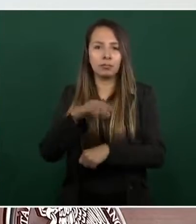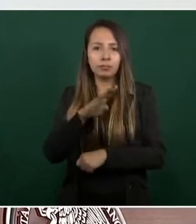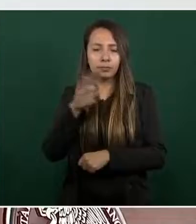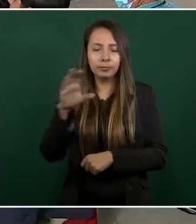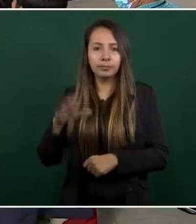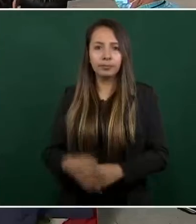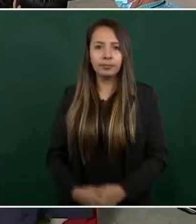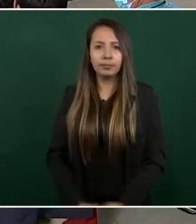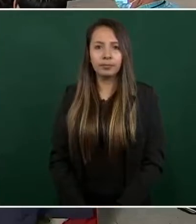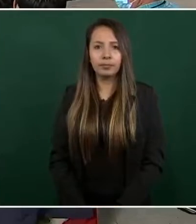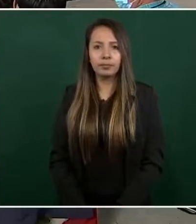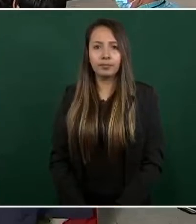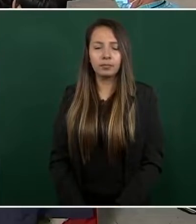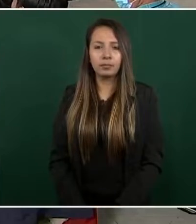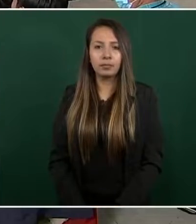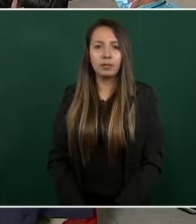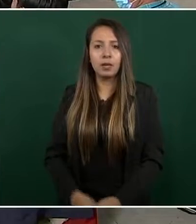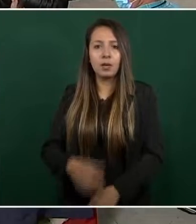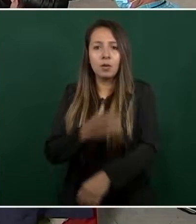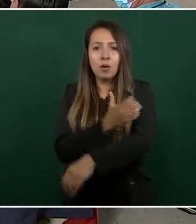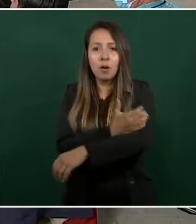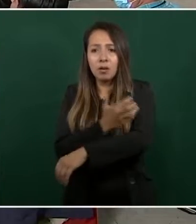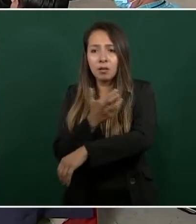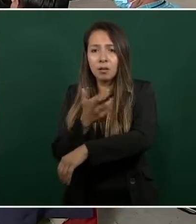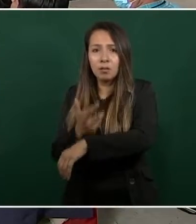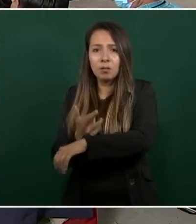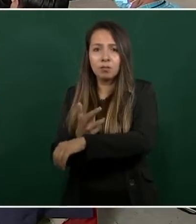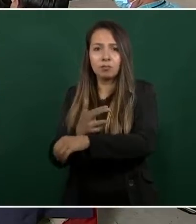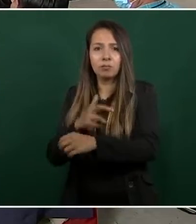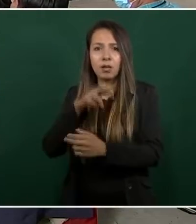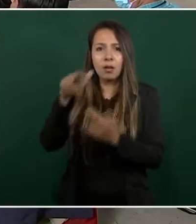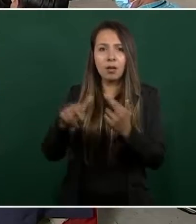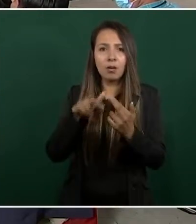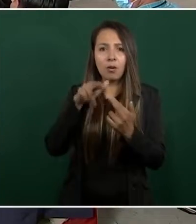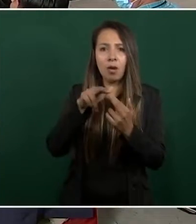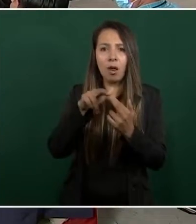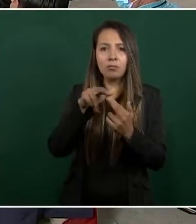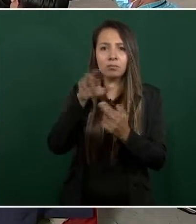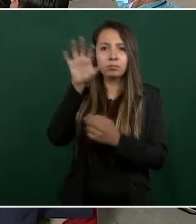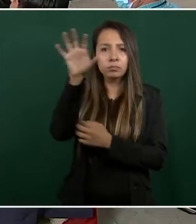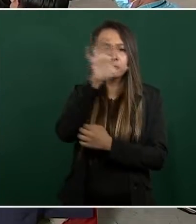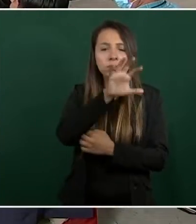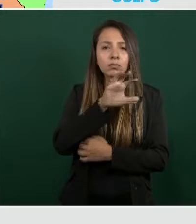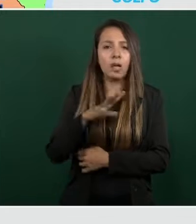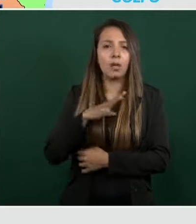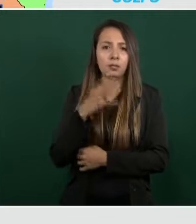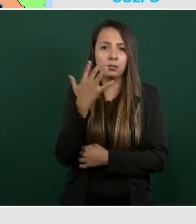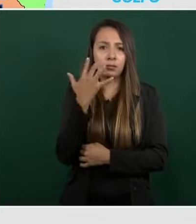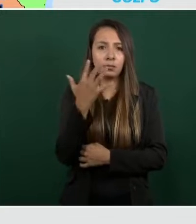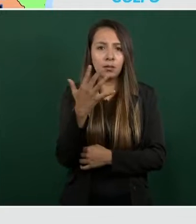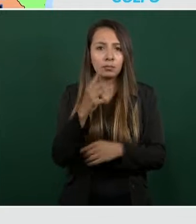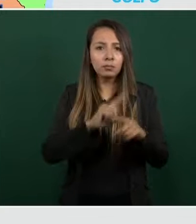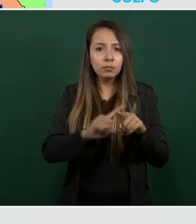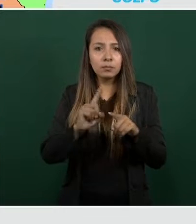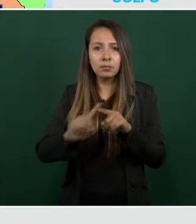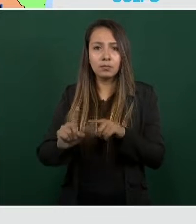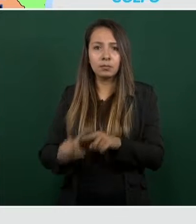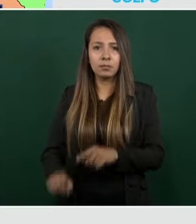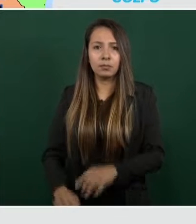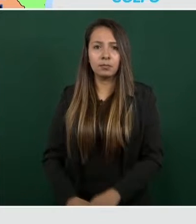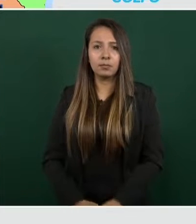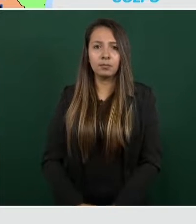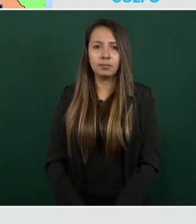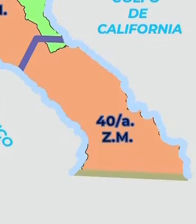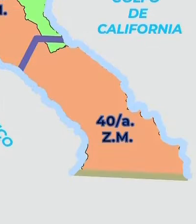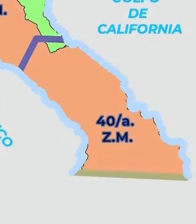El despliegue que se tienen de las coordinaciones regionales, pues son cinco coordinaciones en las que se divide todo el